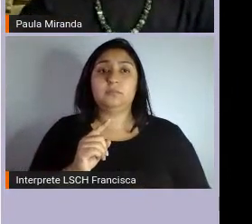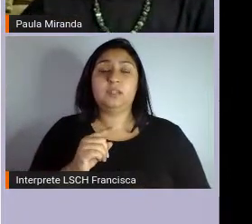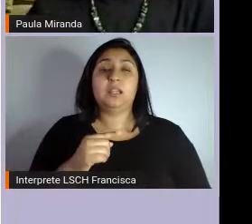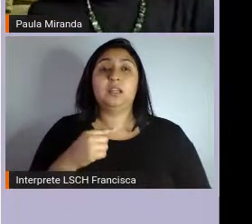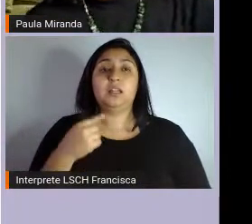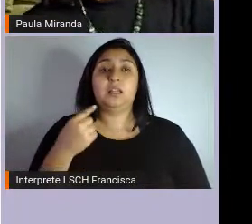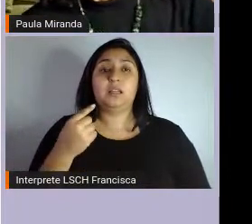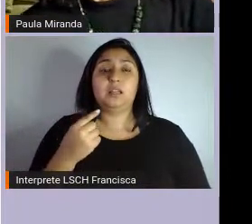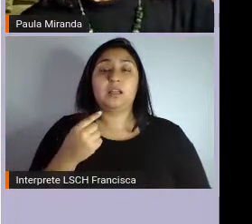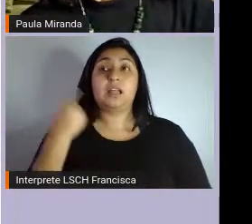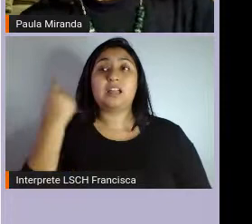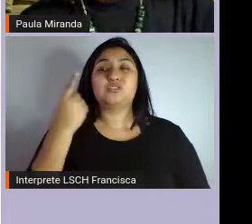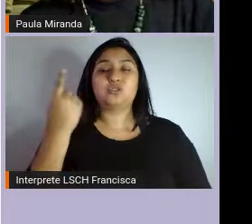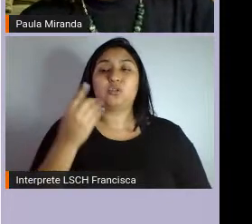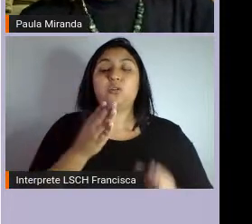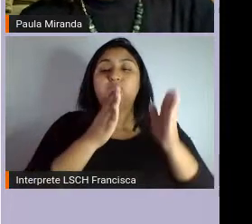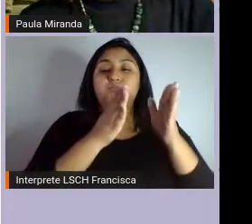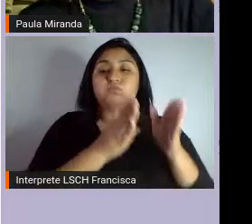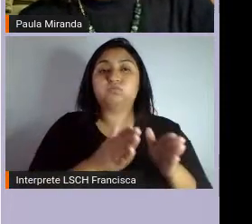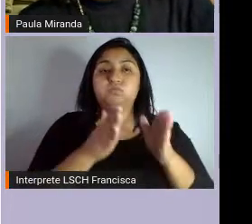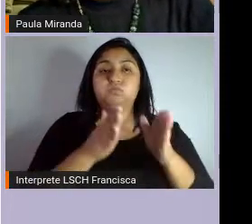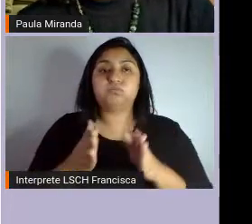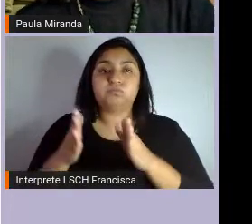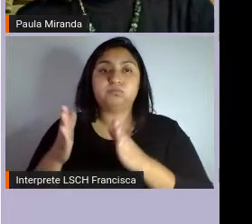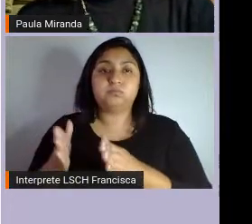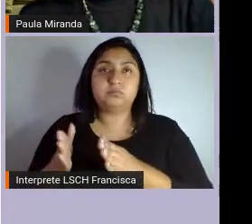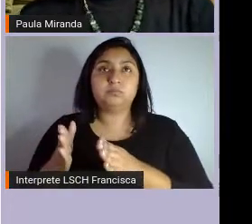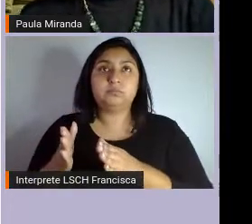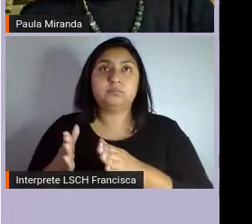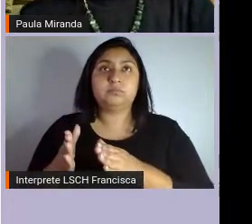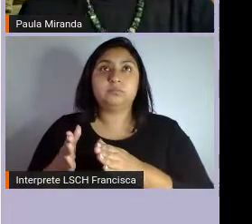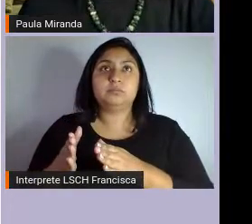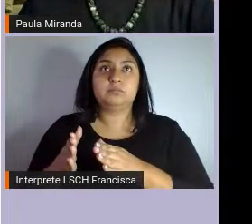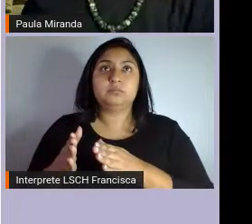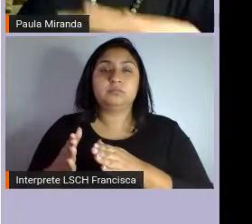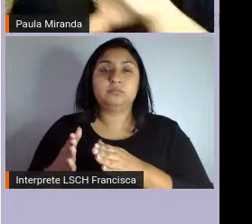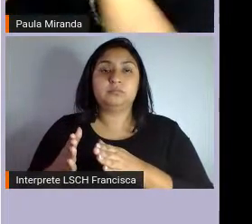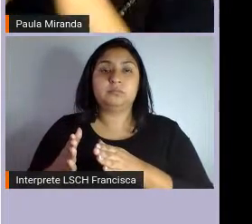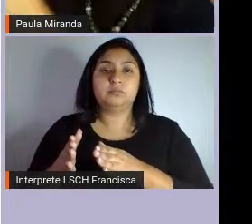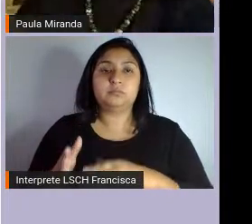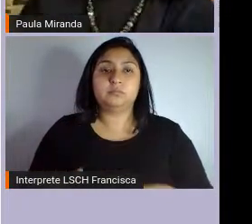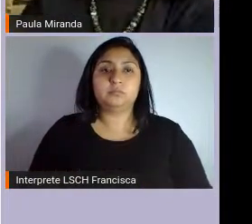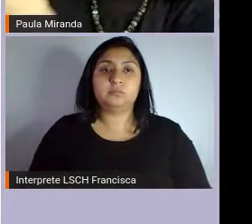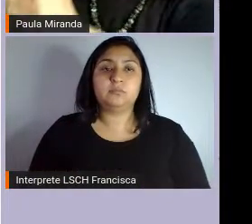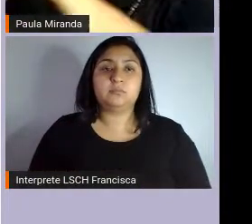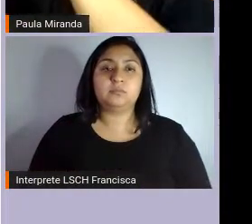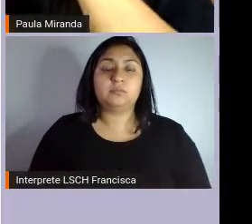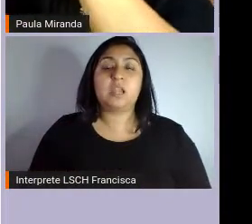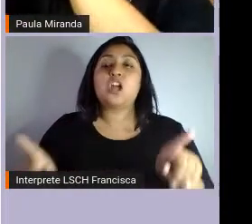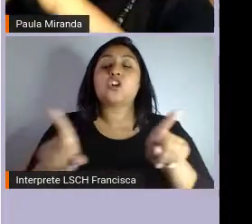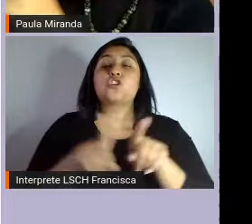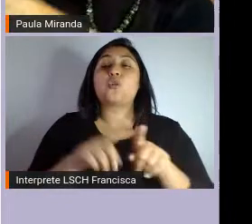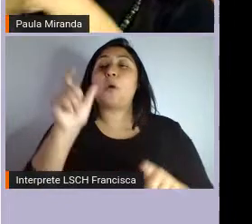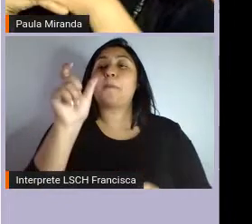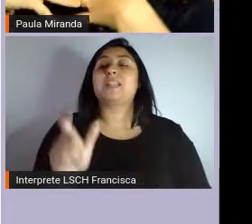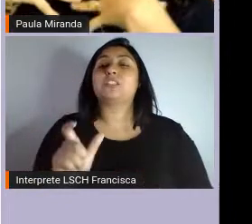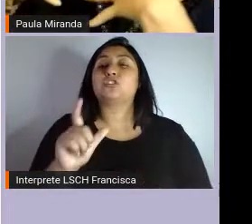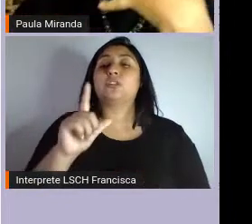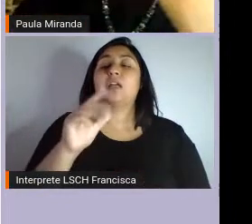de la lectura es cierto, homogenizante de la cultura oficial en general, como folclorista. Y ahí